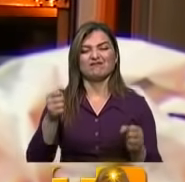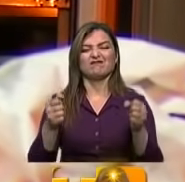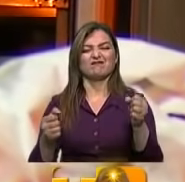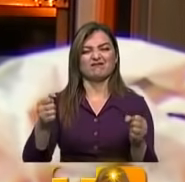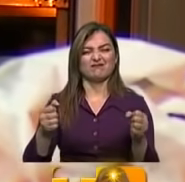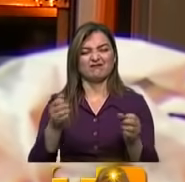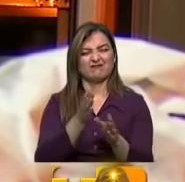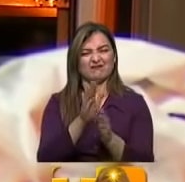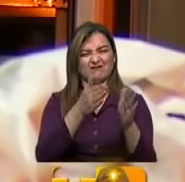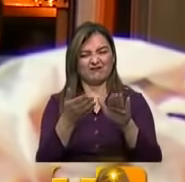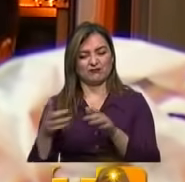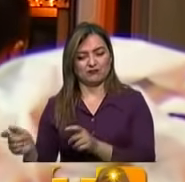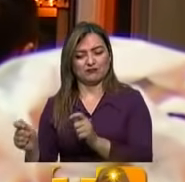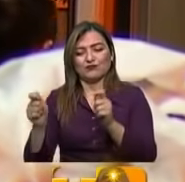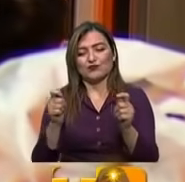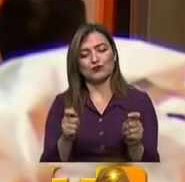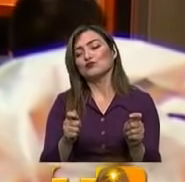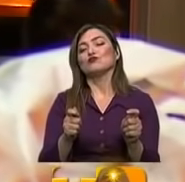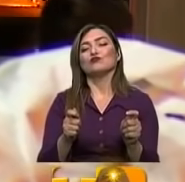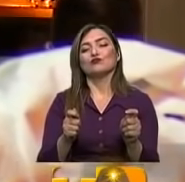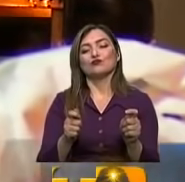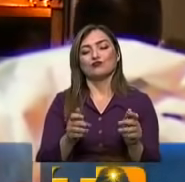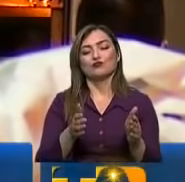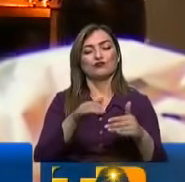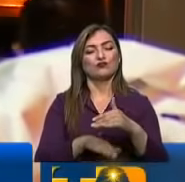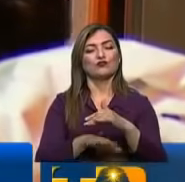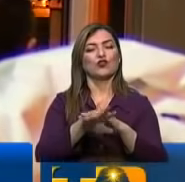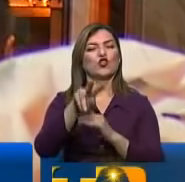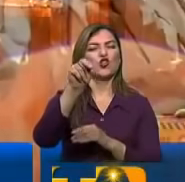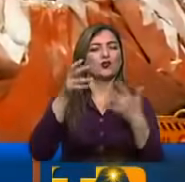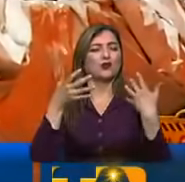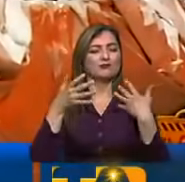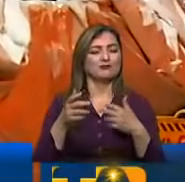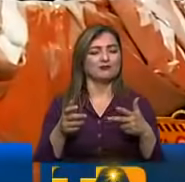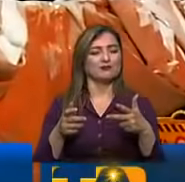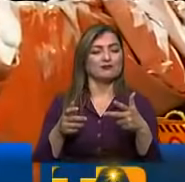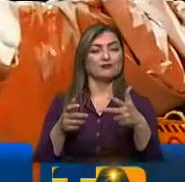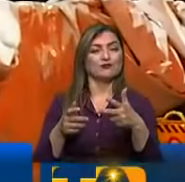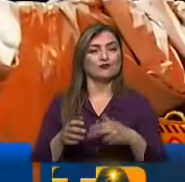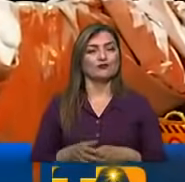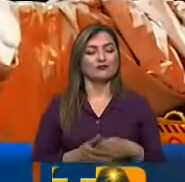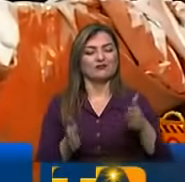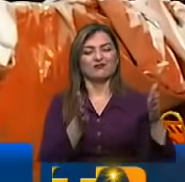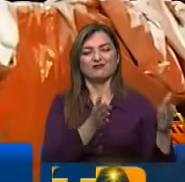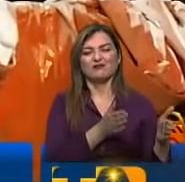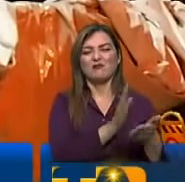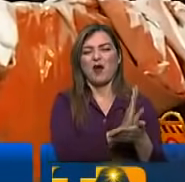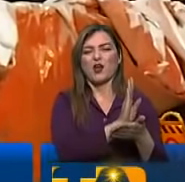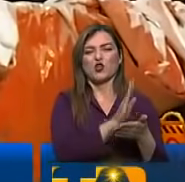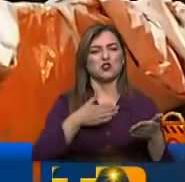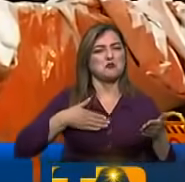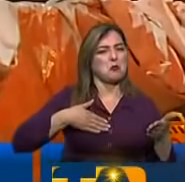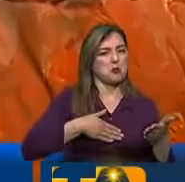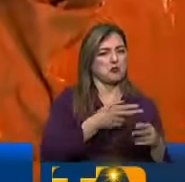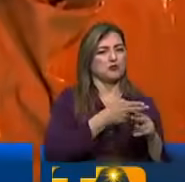legal ingresó al centro comercial ubicado a la altura de la avenida Juan Tancamarengo, norte de la urbe porteña, del lado de la ciudad de la Simón Bolívar. Adentro de los